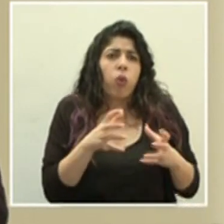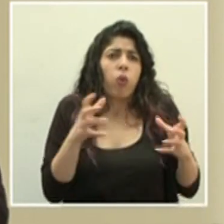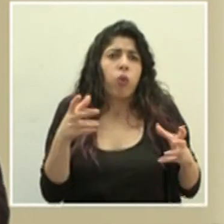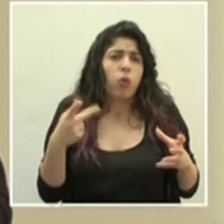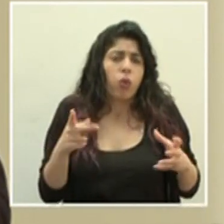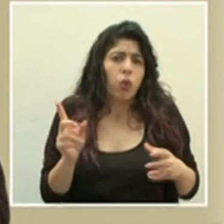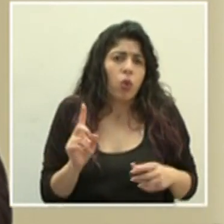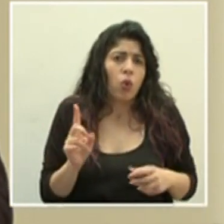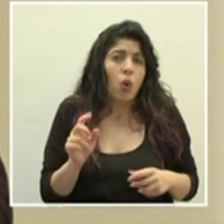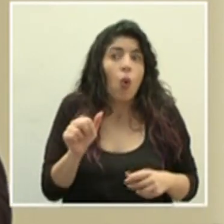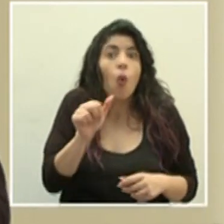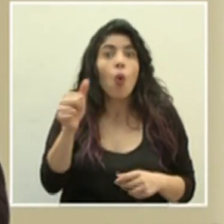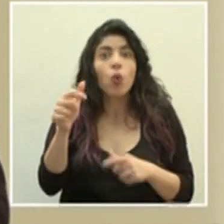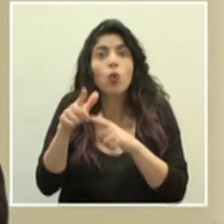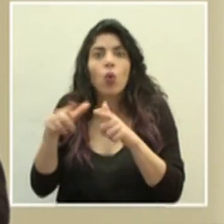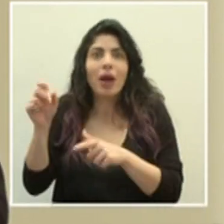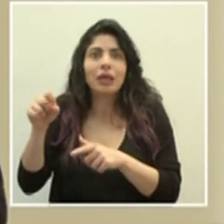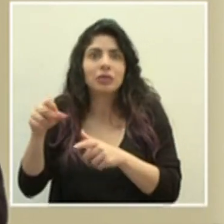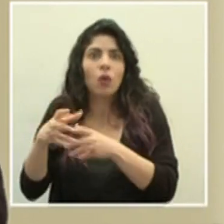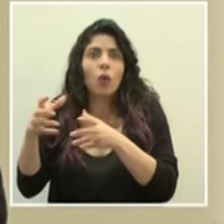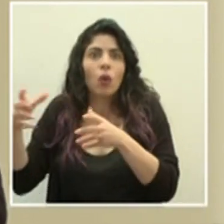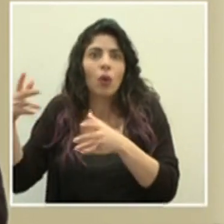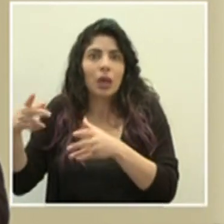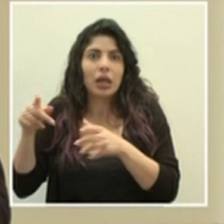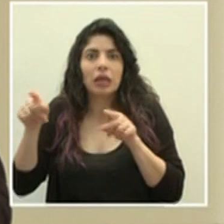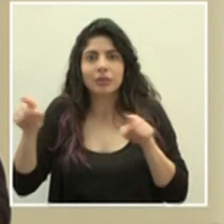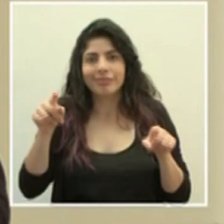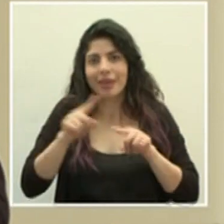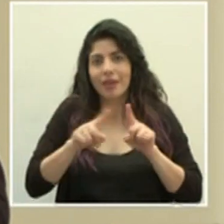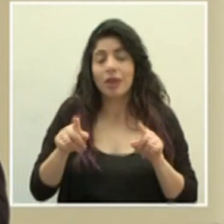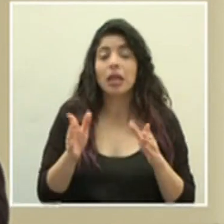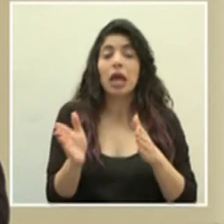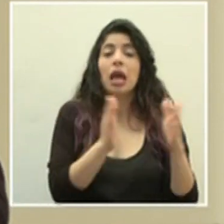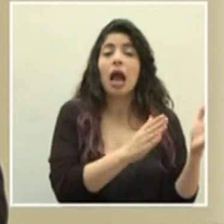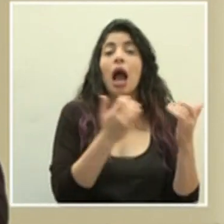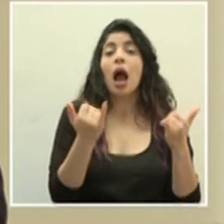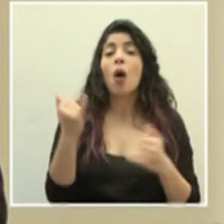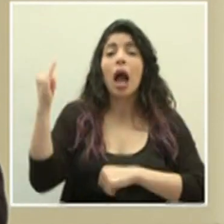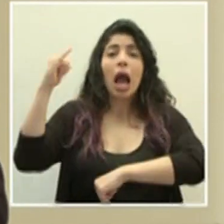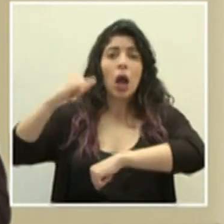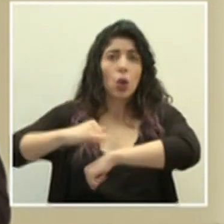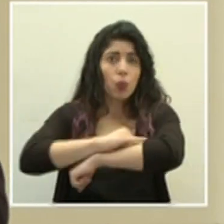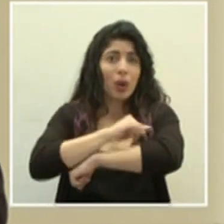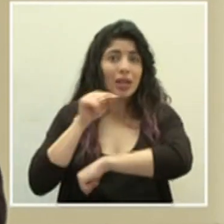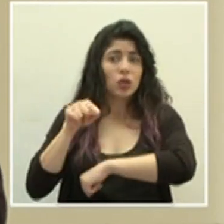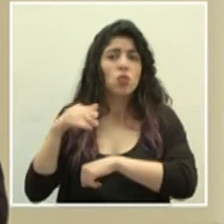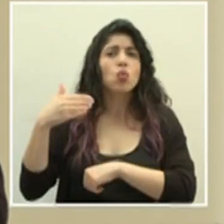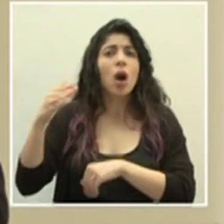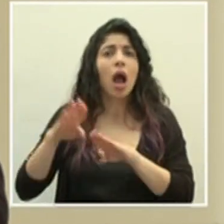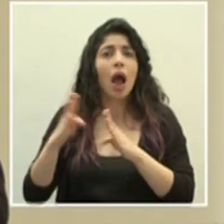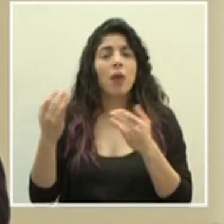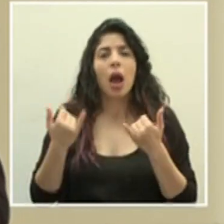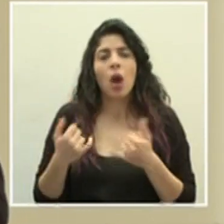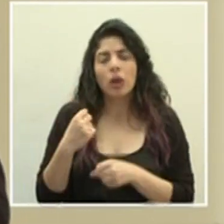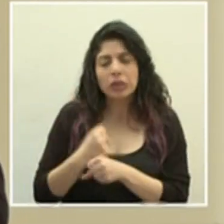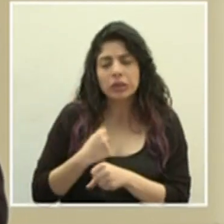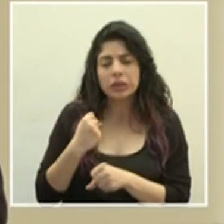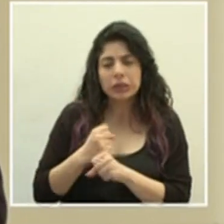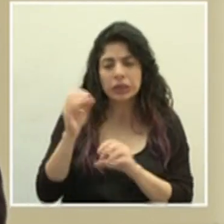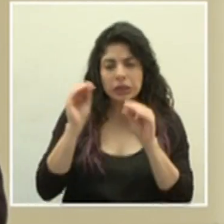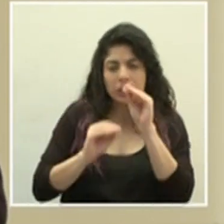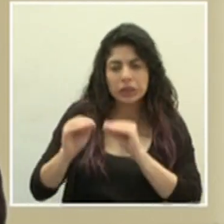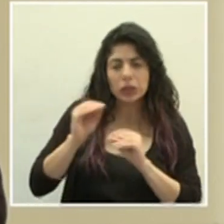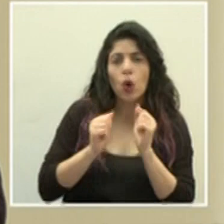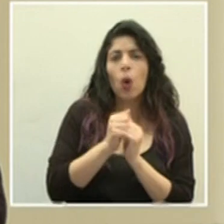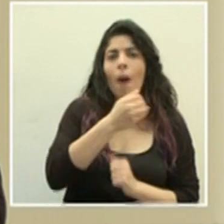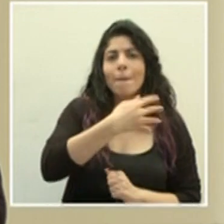como lo hemos visto en otros sectores. Y con respecto a la apertura de aeropuertos, ya hemos estado trabajando en protocolos con el MOB,